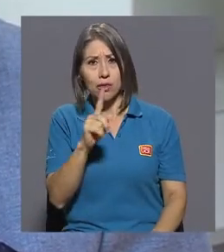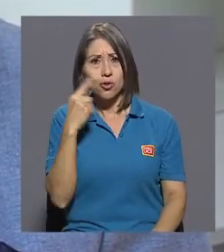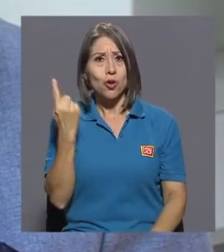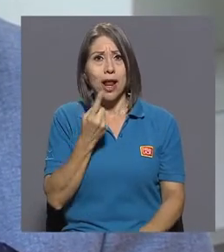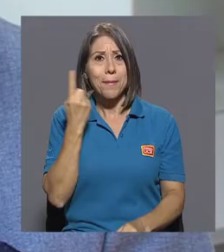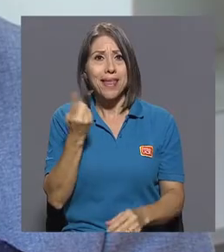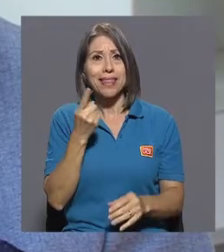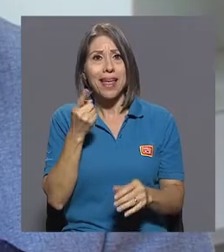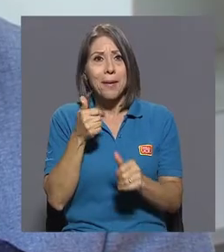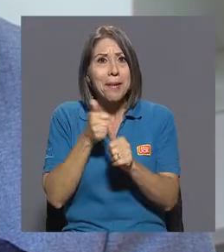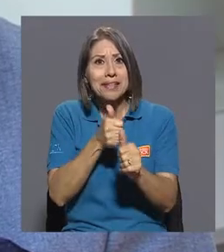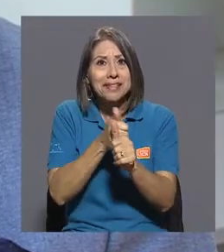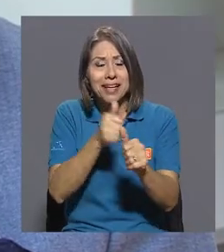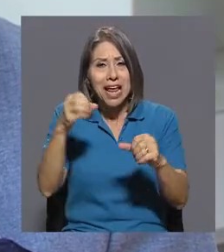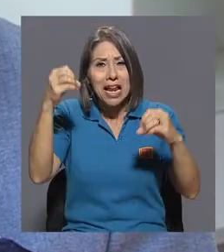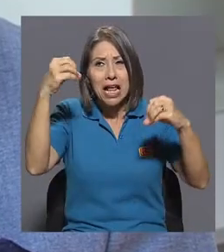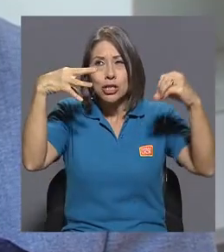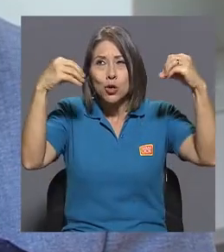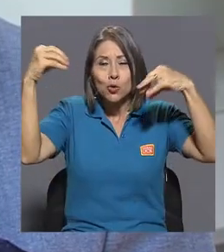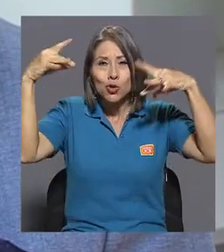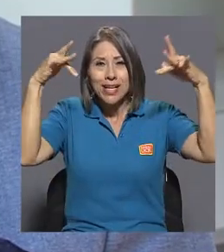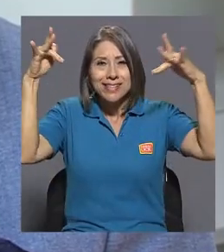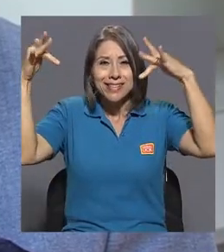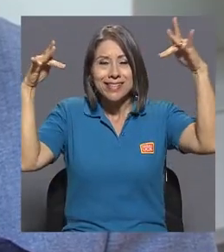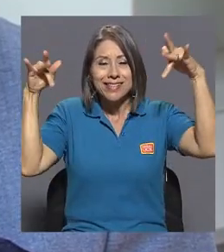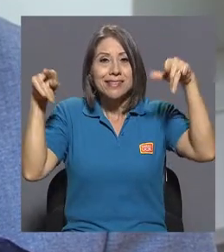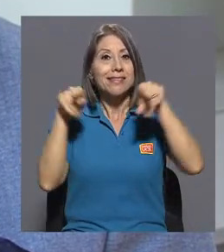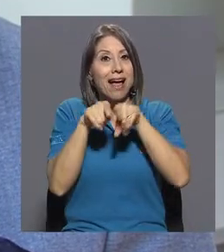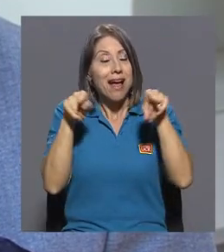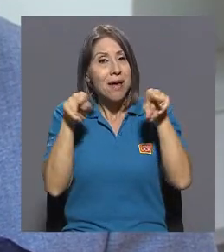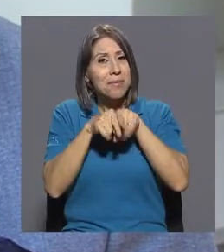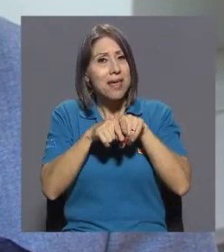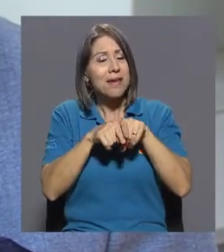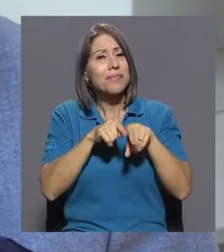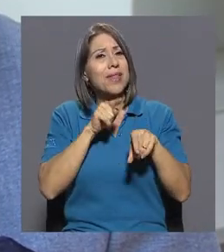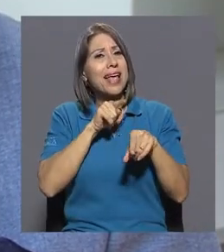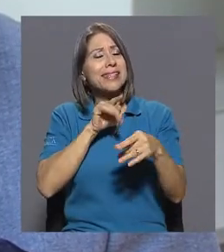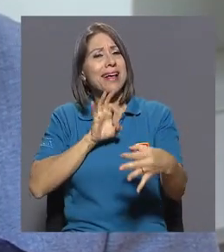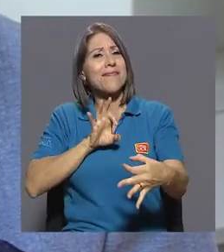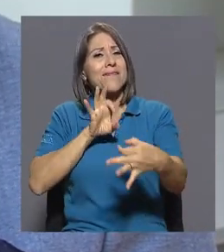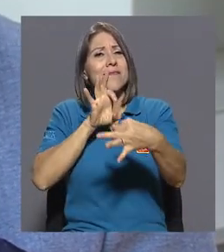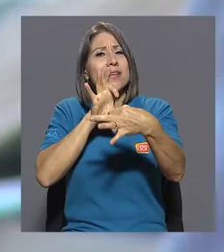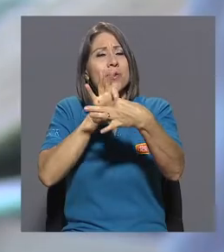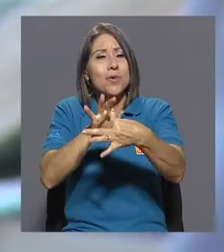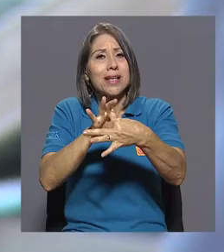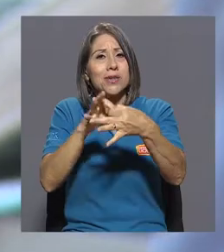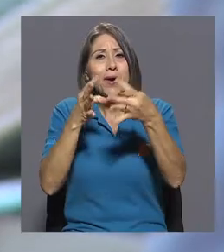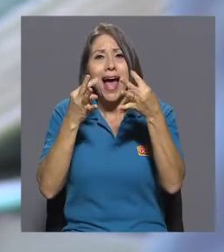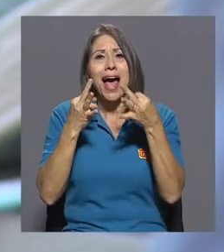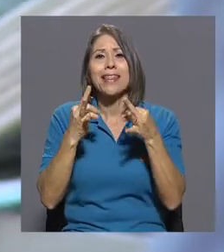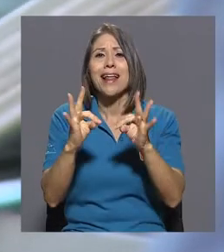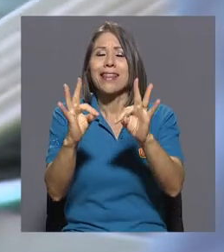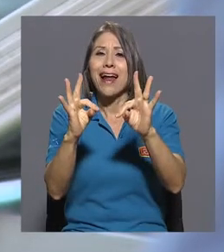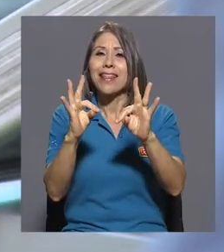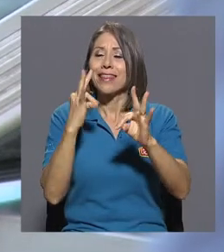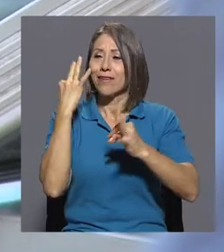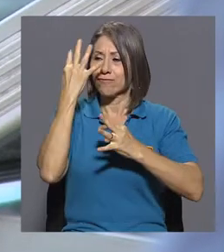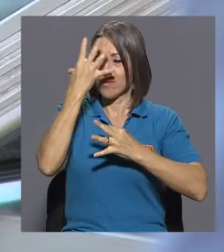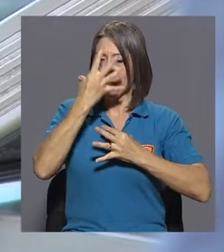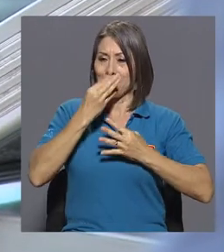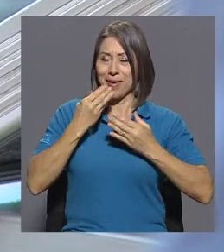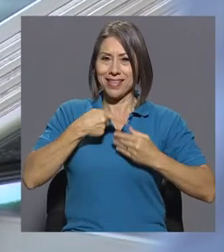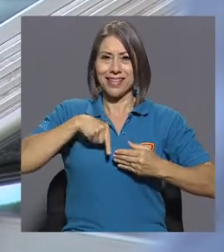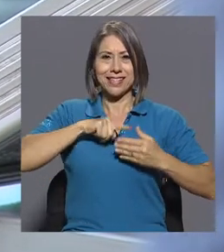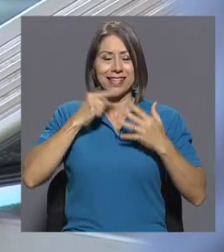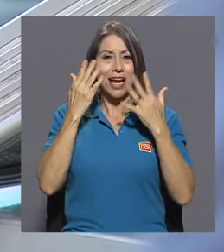luces, sino también esa vinculación sistemática a tratar de embellecernos de alguna manera desde lo que